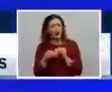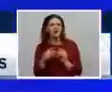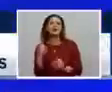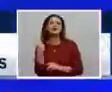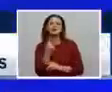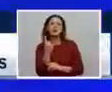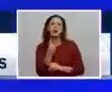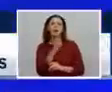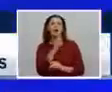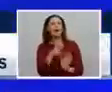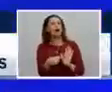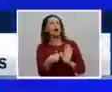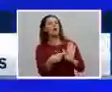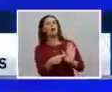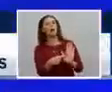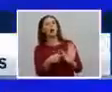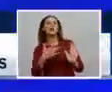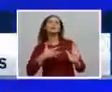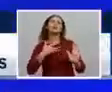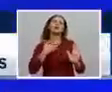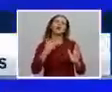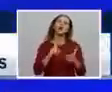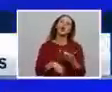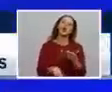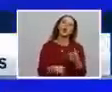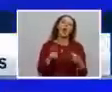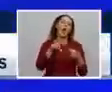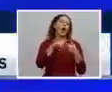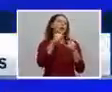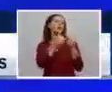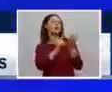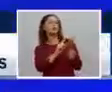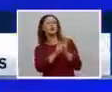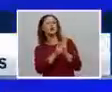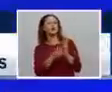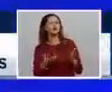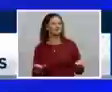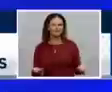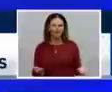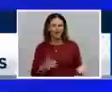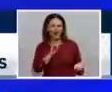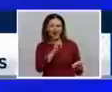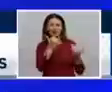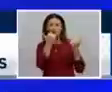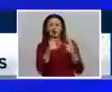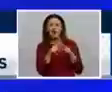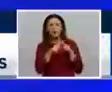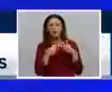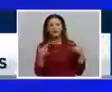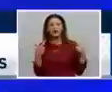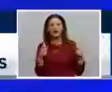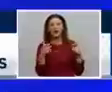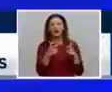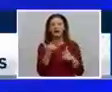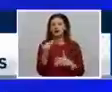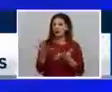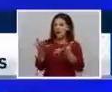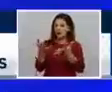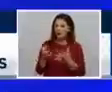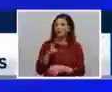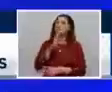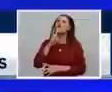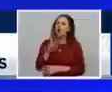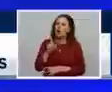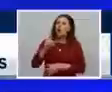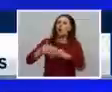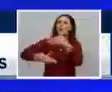siempre apelamos al sentimiento, hasta el último minuto, y creo que eso también ya se comienza a desgastar, porque si queremos de